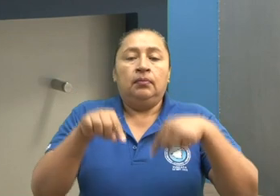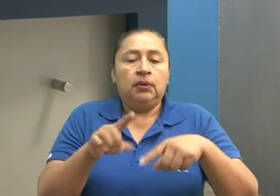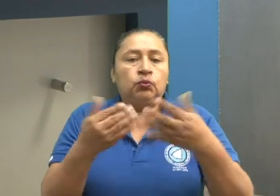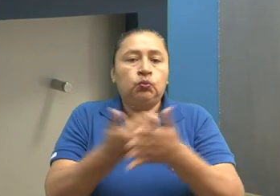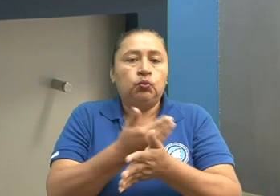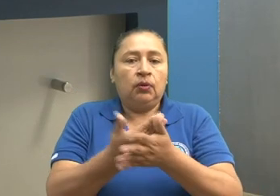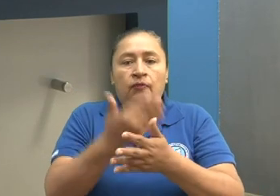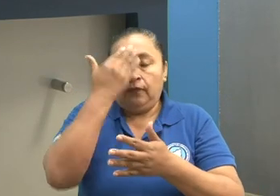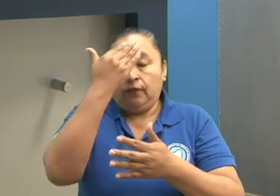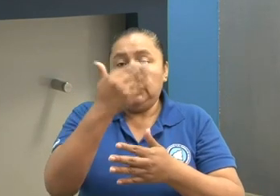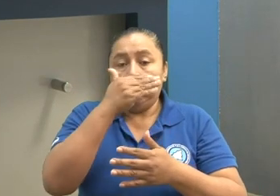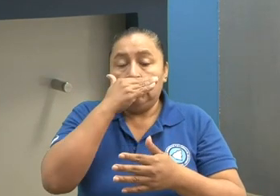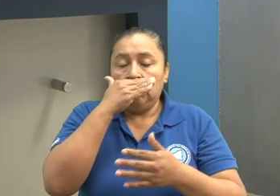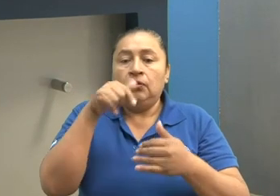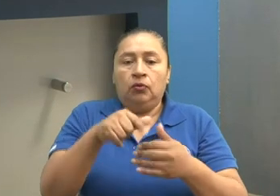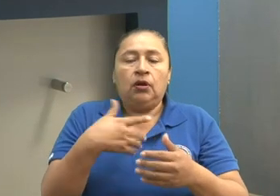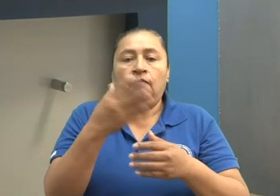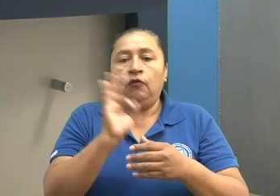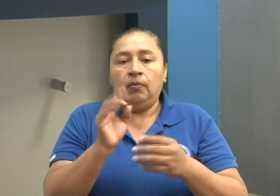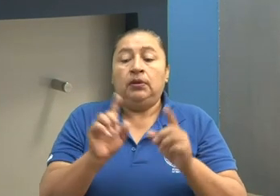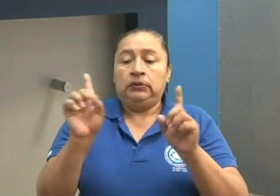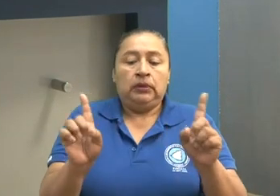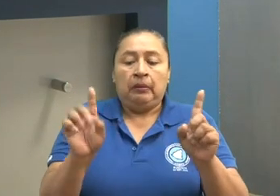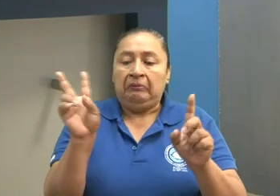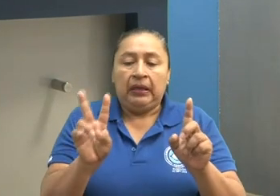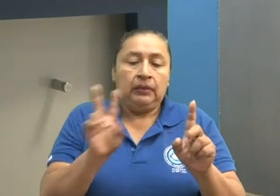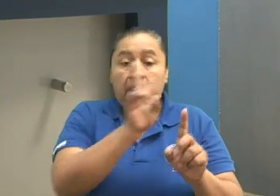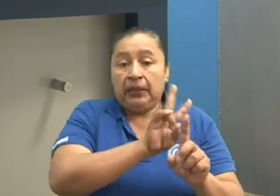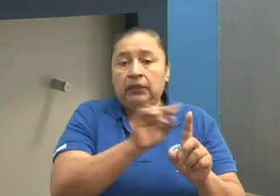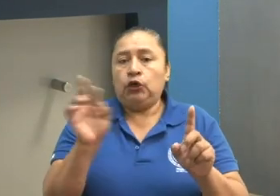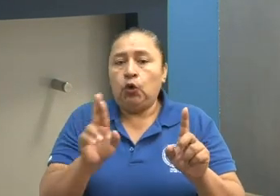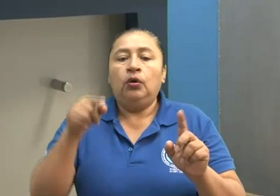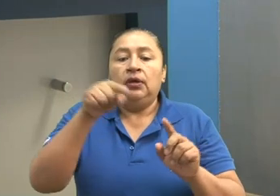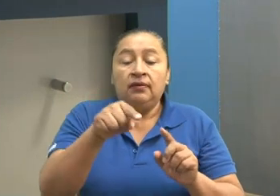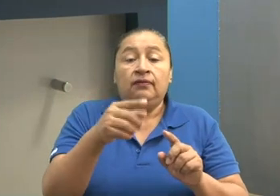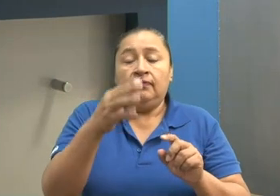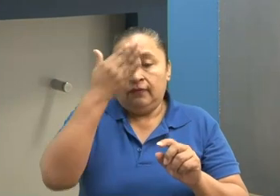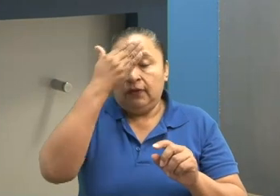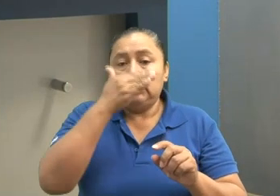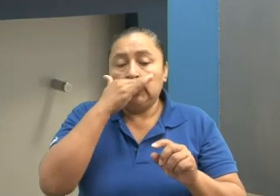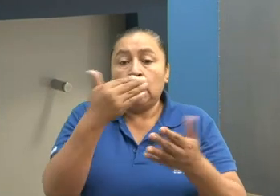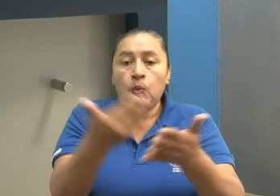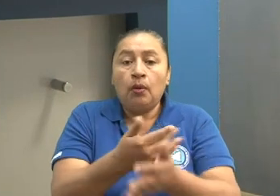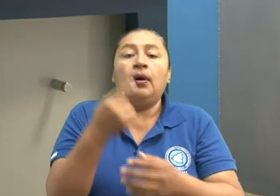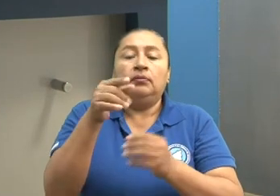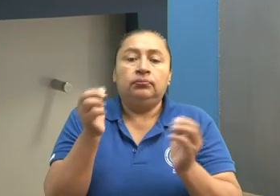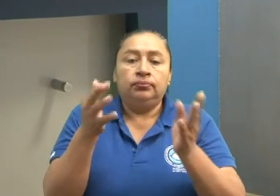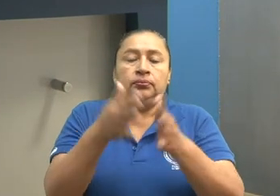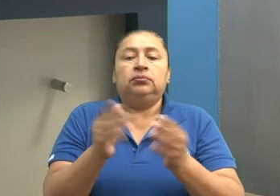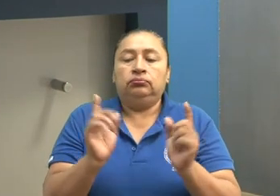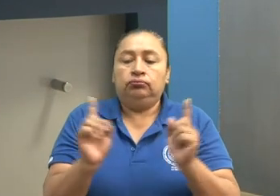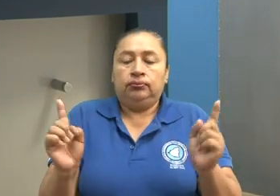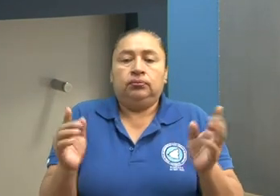como una opción ya para las familias nicaragüenses. Cuéntenos qué pasa en ese momento, tanto con el Frente Sandinista como con las paralelas